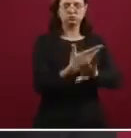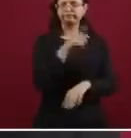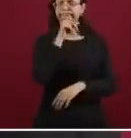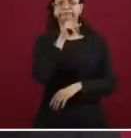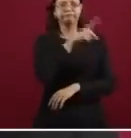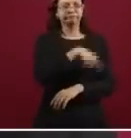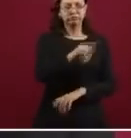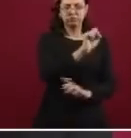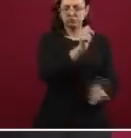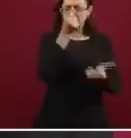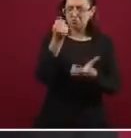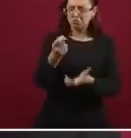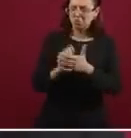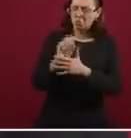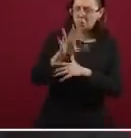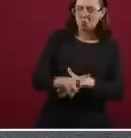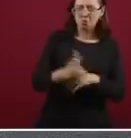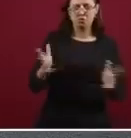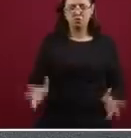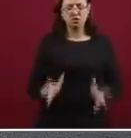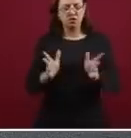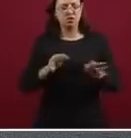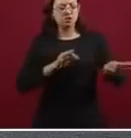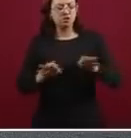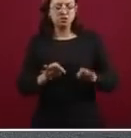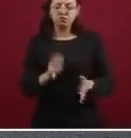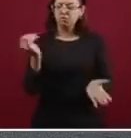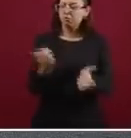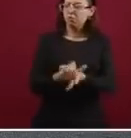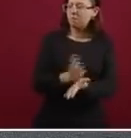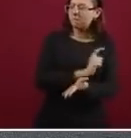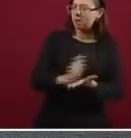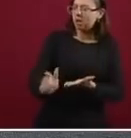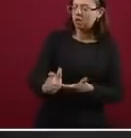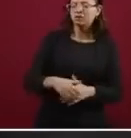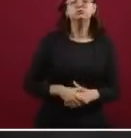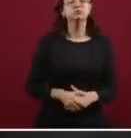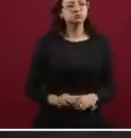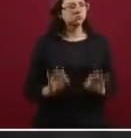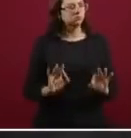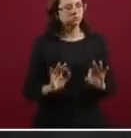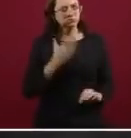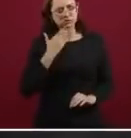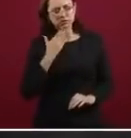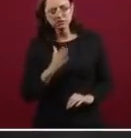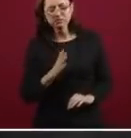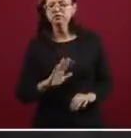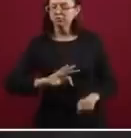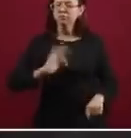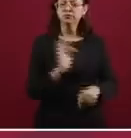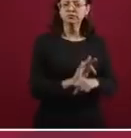empleos que contribuyen fiscalmente estamos en contra de la